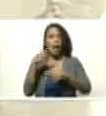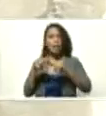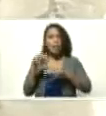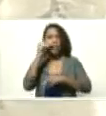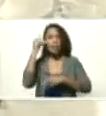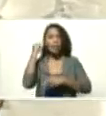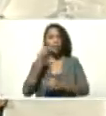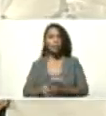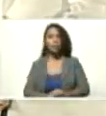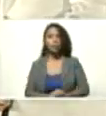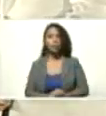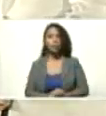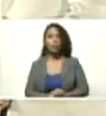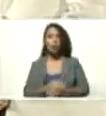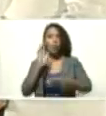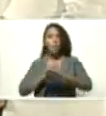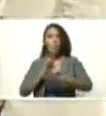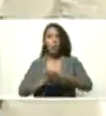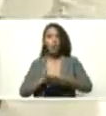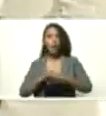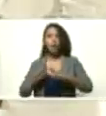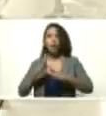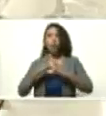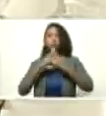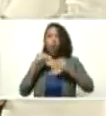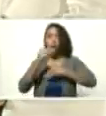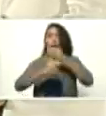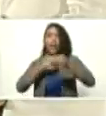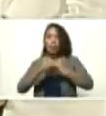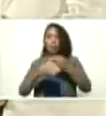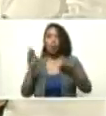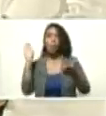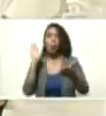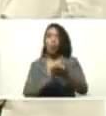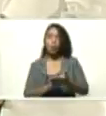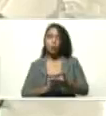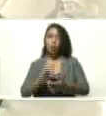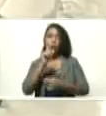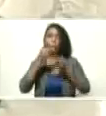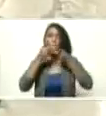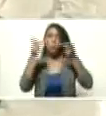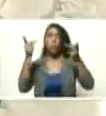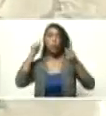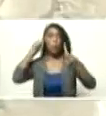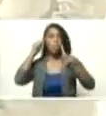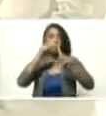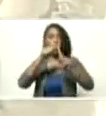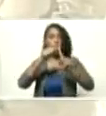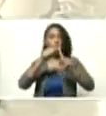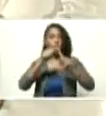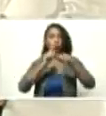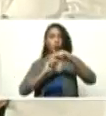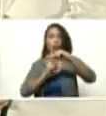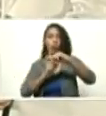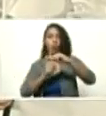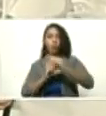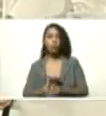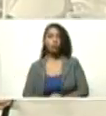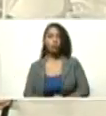niños, porque todo lo que hacemos, si lo ubicamos en un público objetivo,